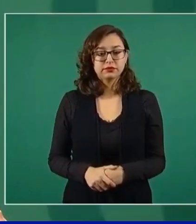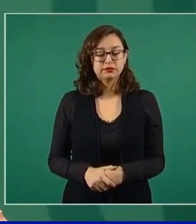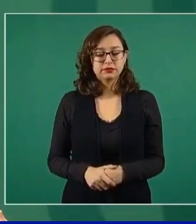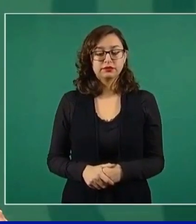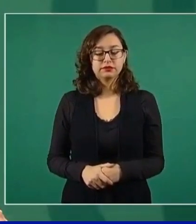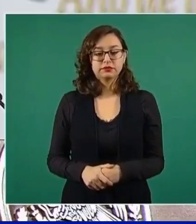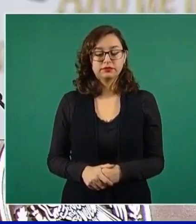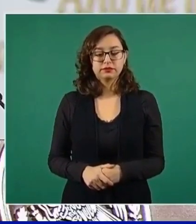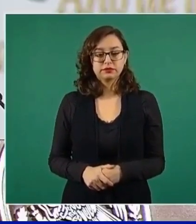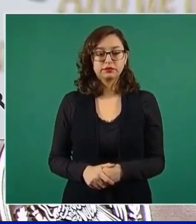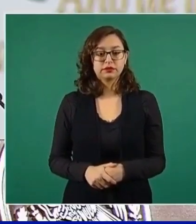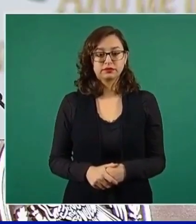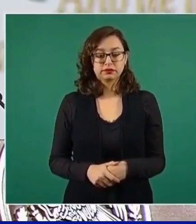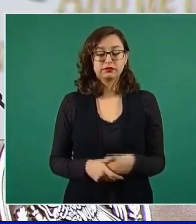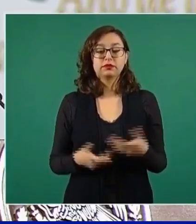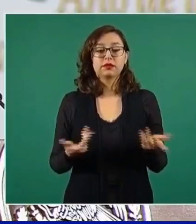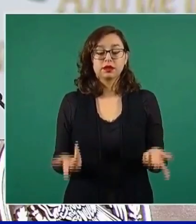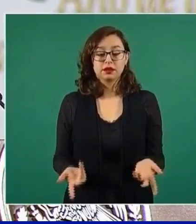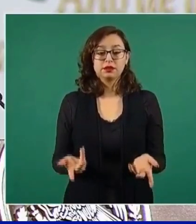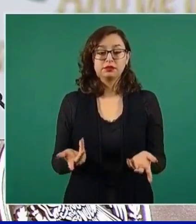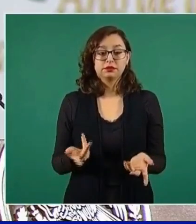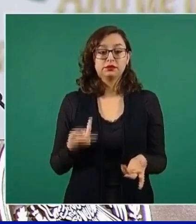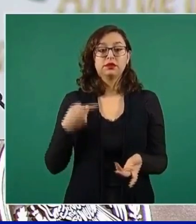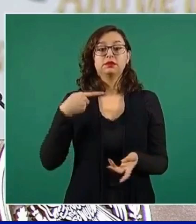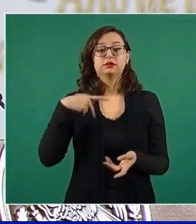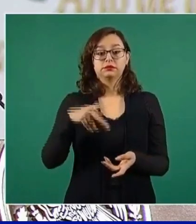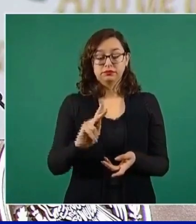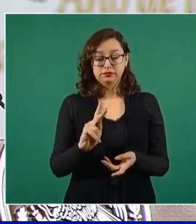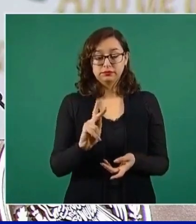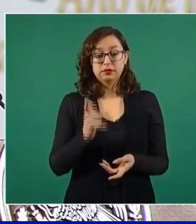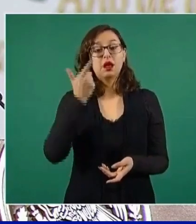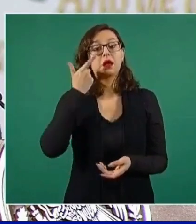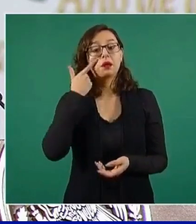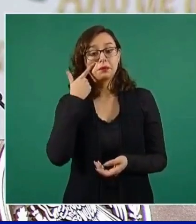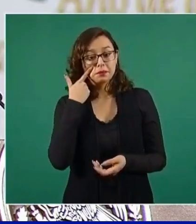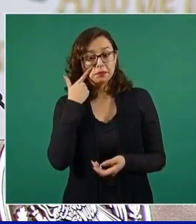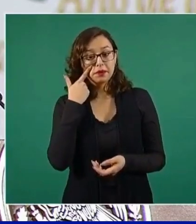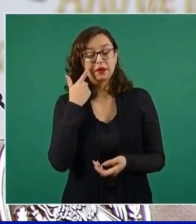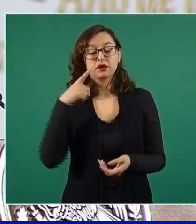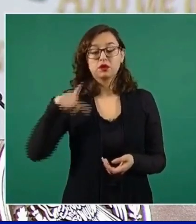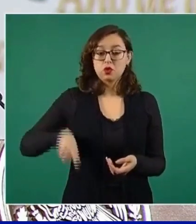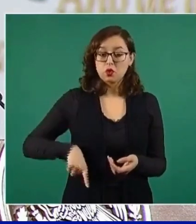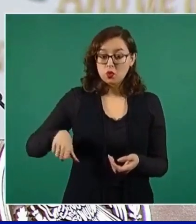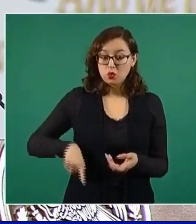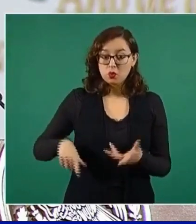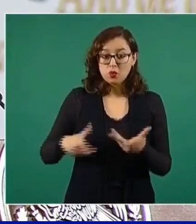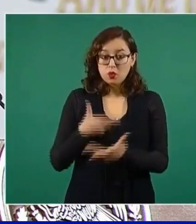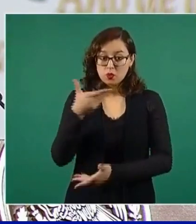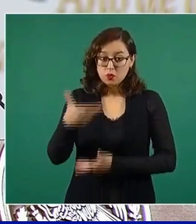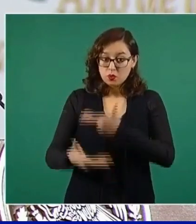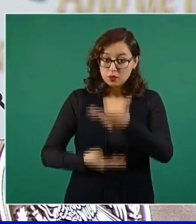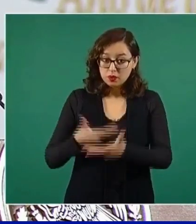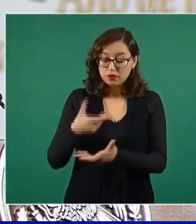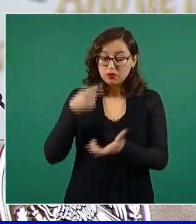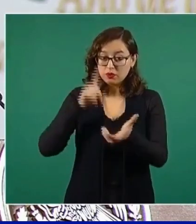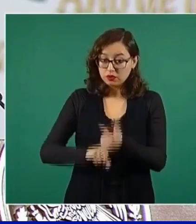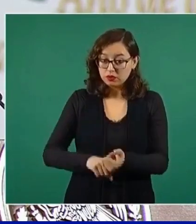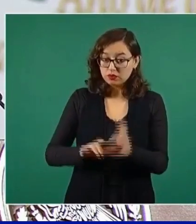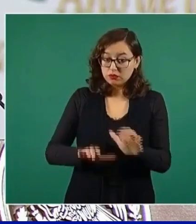Lo que se tiene que ver es si en este caso de los trabajadores al servicio del Estado aplica,